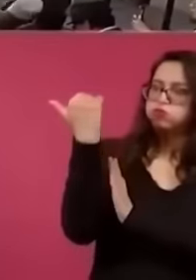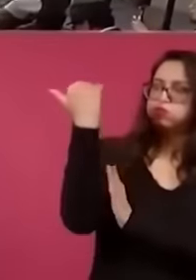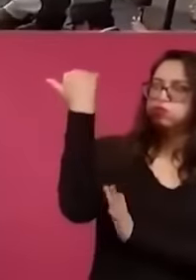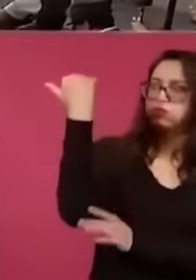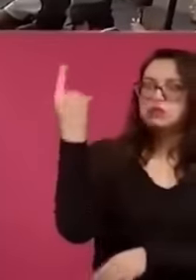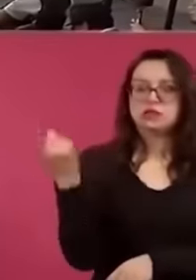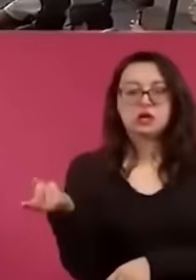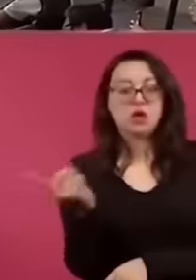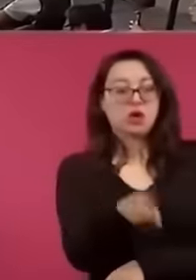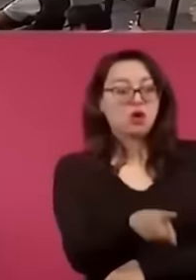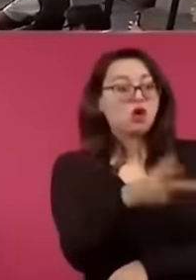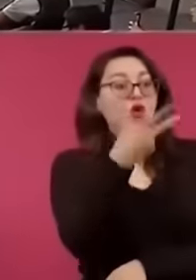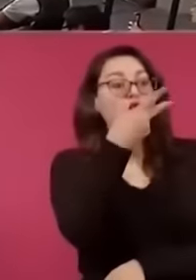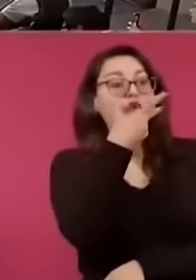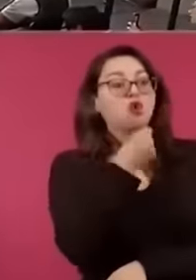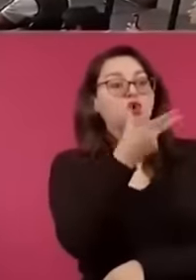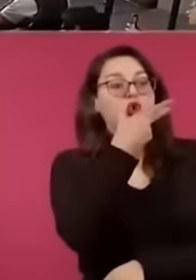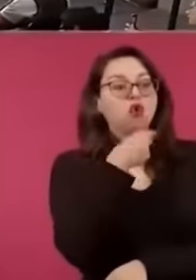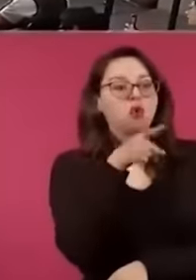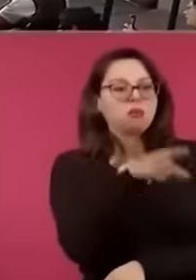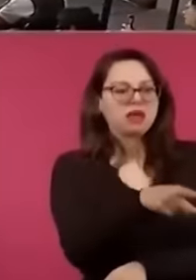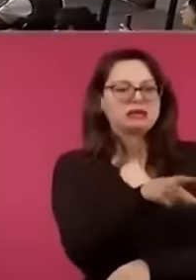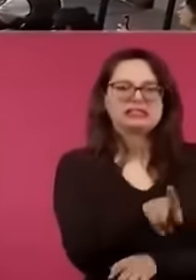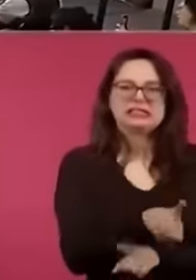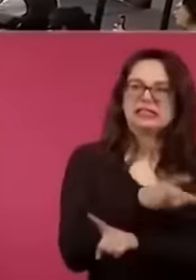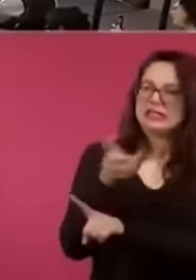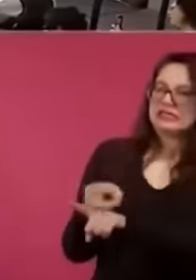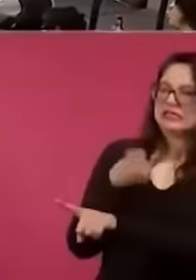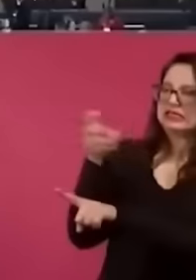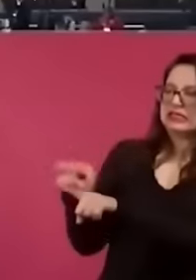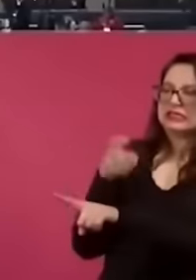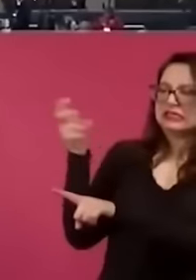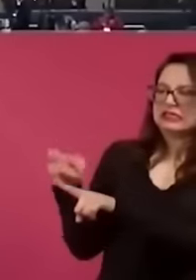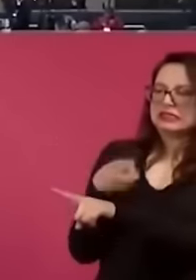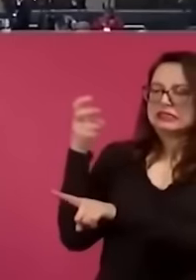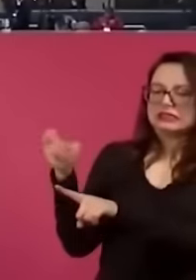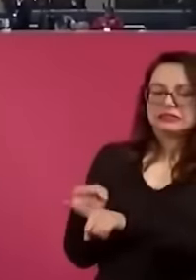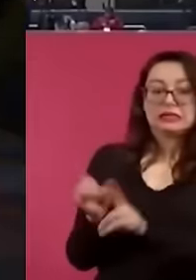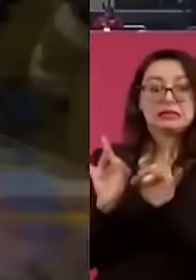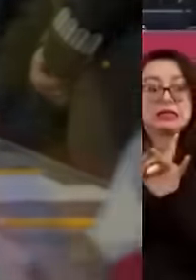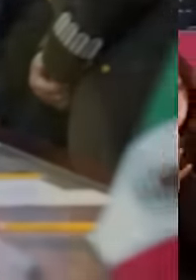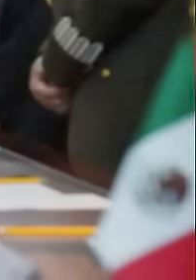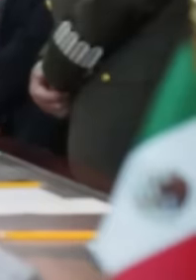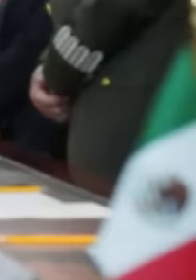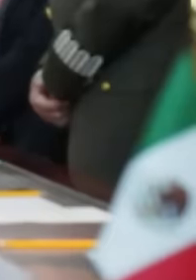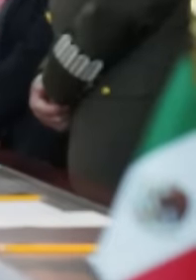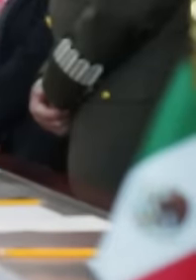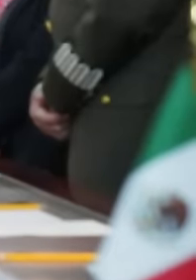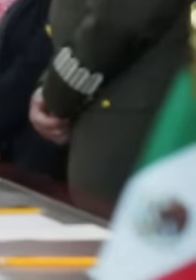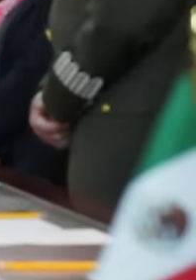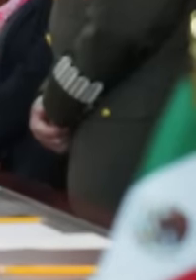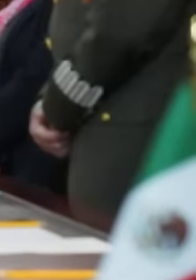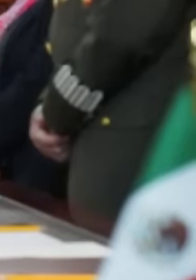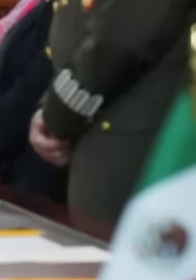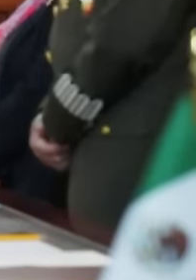el gobierno de México le concediera asilo político a Jorge Glass. La Policía Nacional de Ecuador irrumpió en la embajada para capturarlo. Por